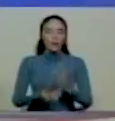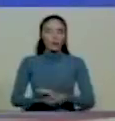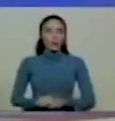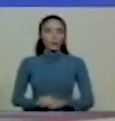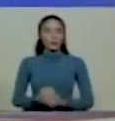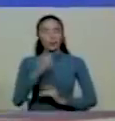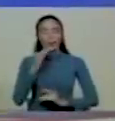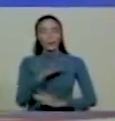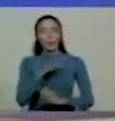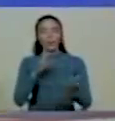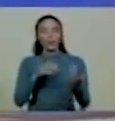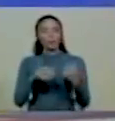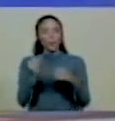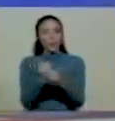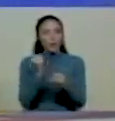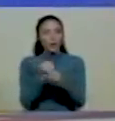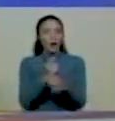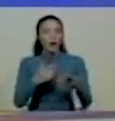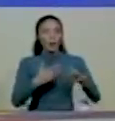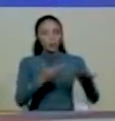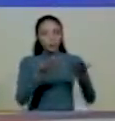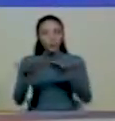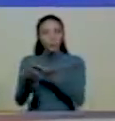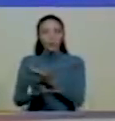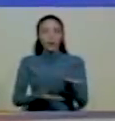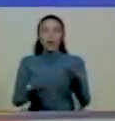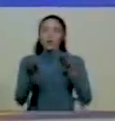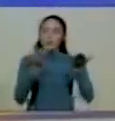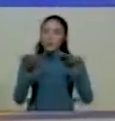en condiciones de trabajo, en condiciones de vida.